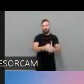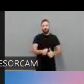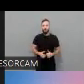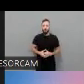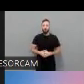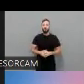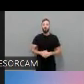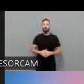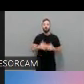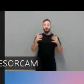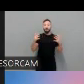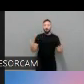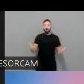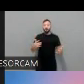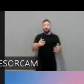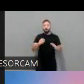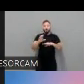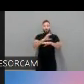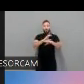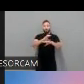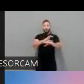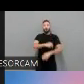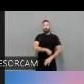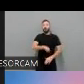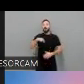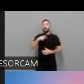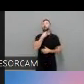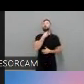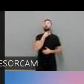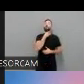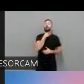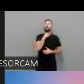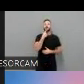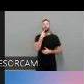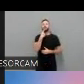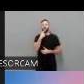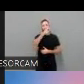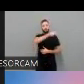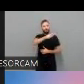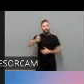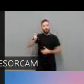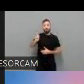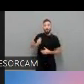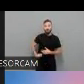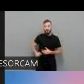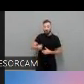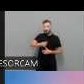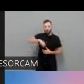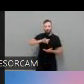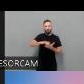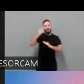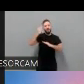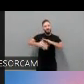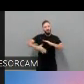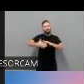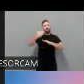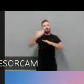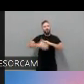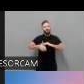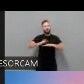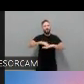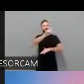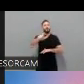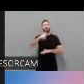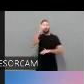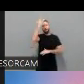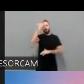El Consejo General de Logopedas manifiesta que como profesionales encontramos grandes limitaciones para trabajar con las personas con parálisis